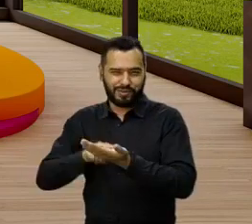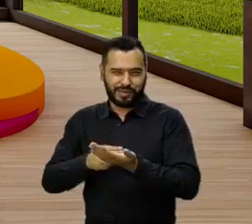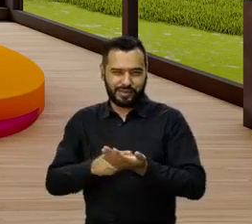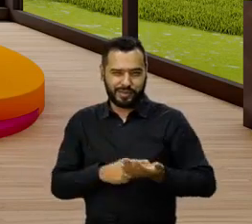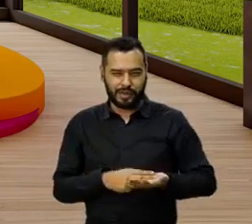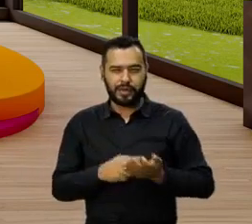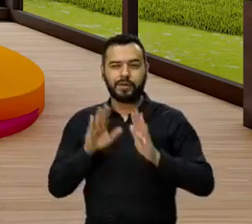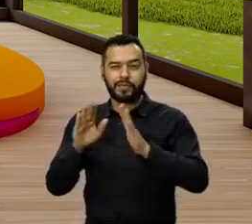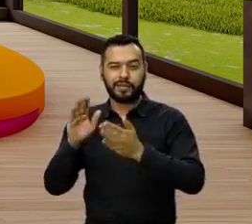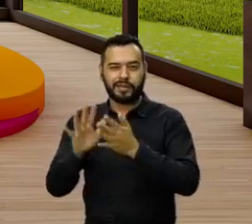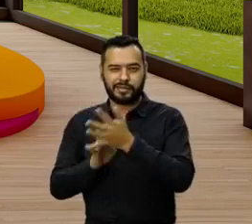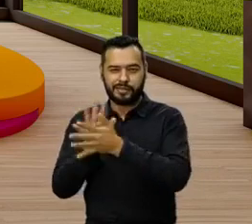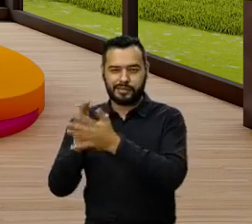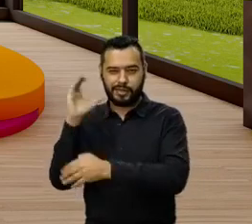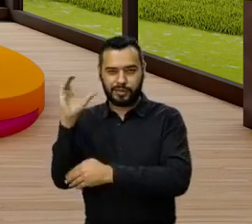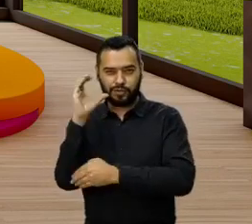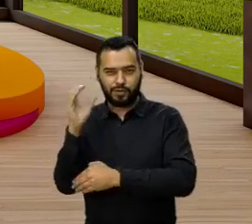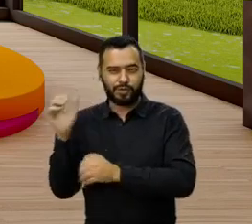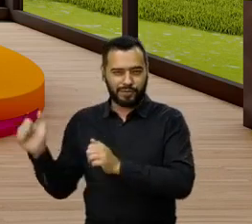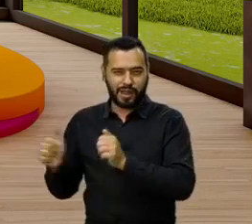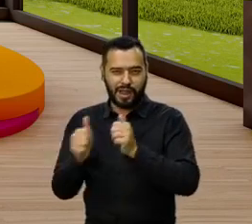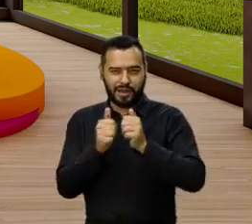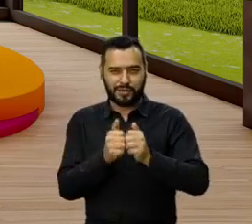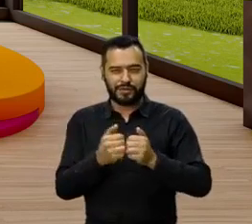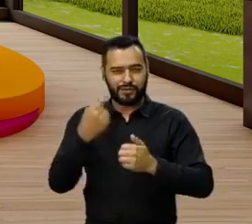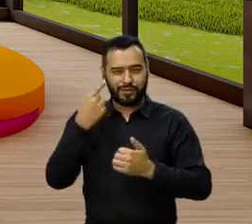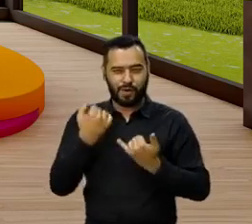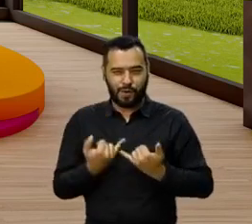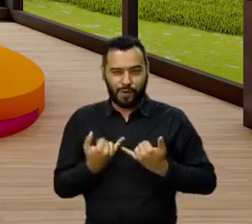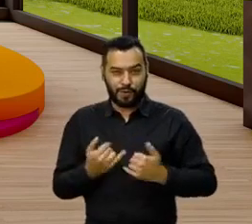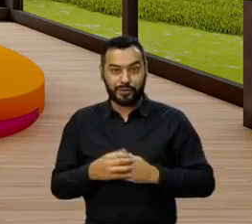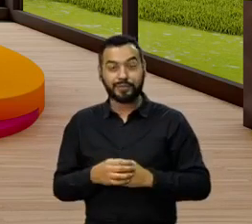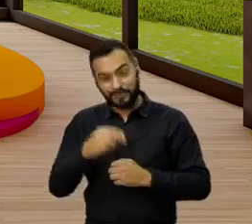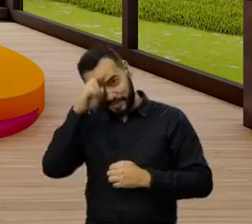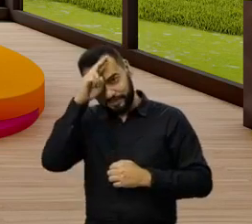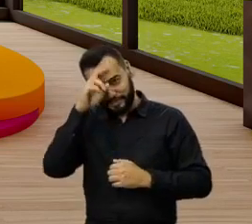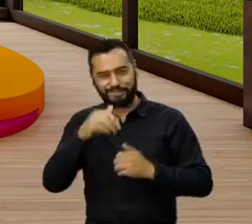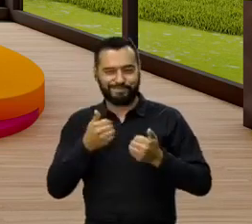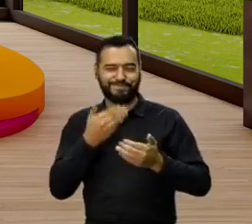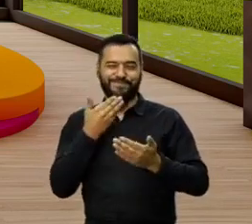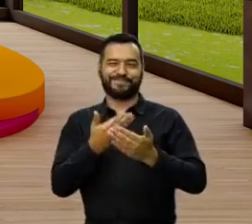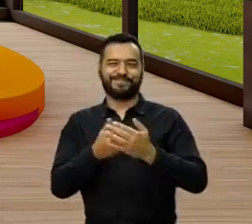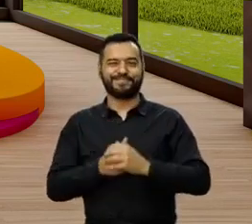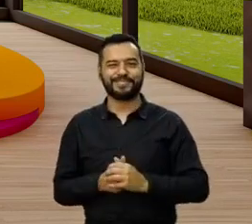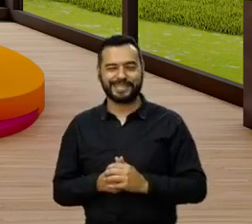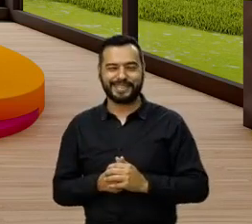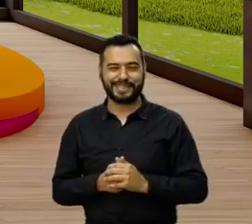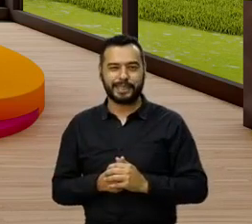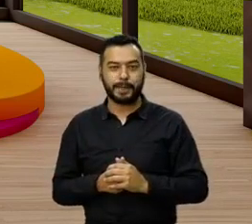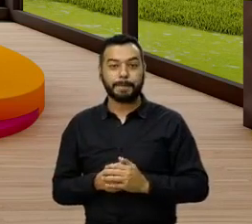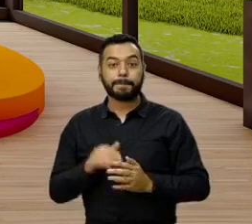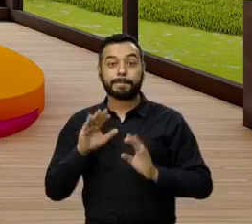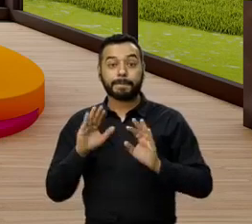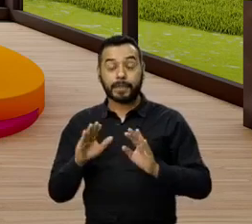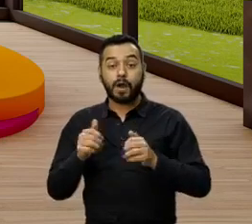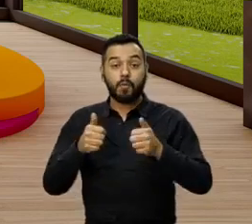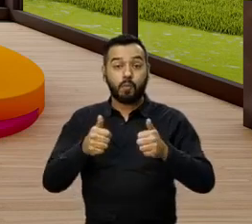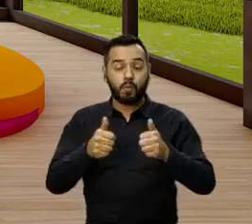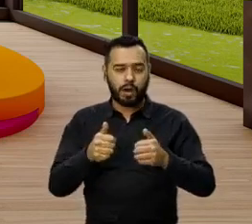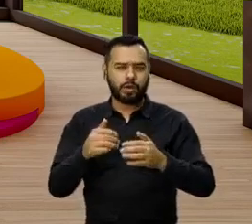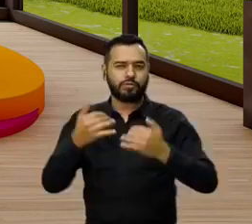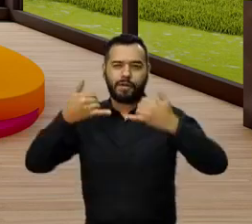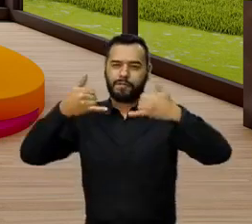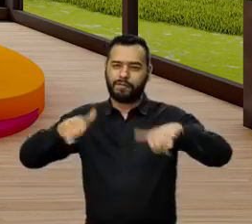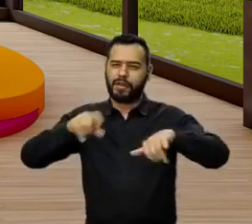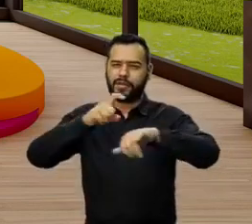intérprete de lengua de señas colombiana que nos está acompañando hoy carlos muchísimas gracias bueno